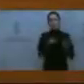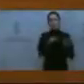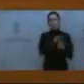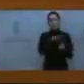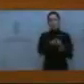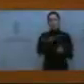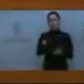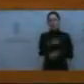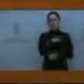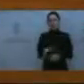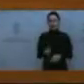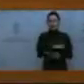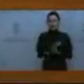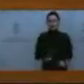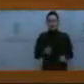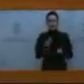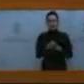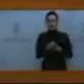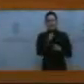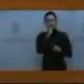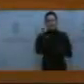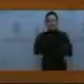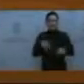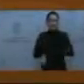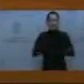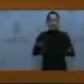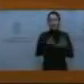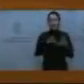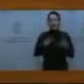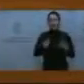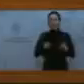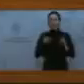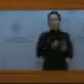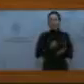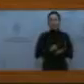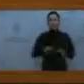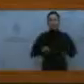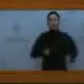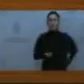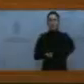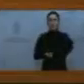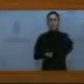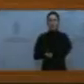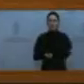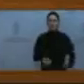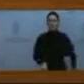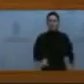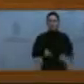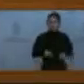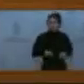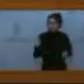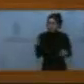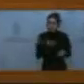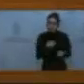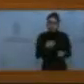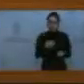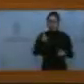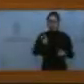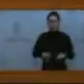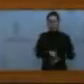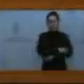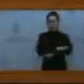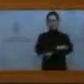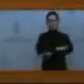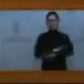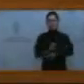impericia política. 10. Termino como he empezado. Es inaceptable que este Gobierno y